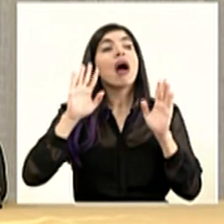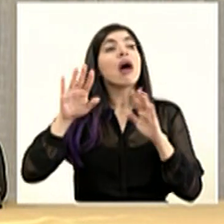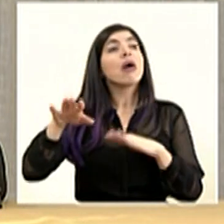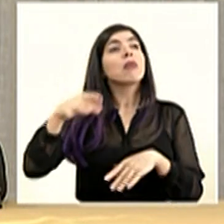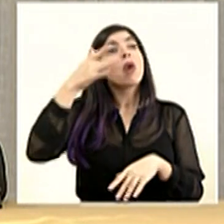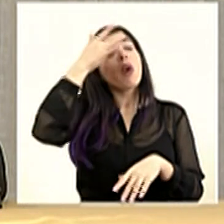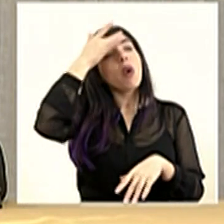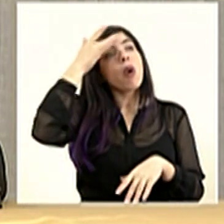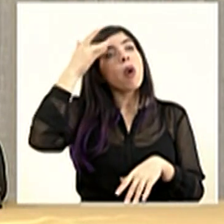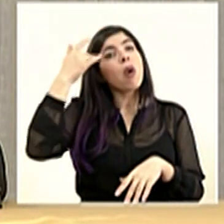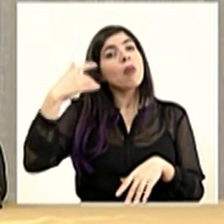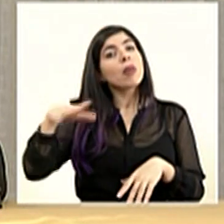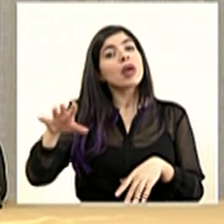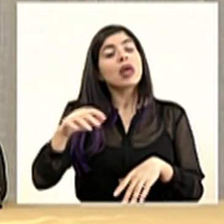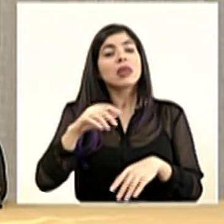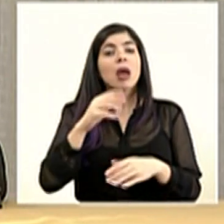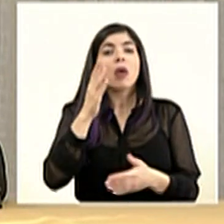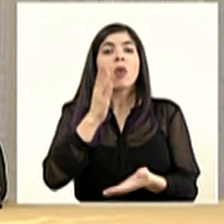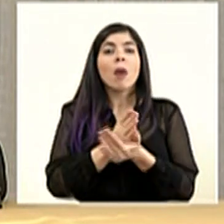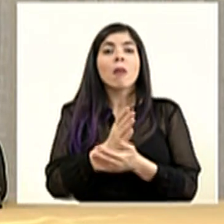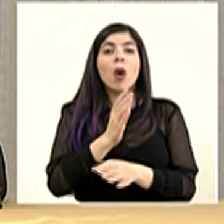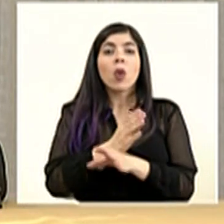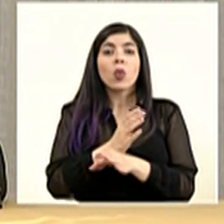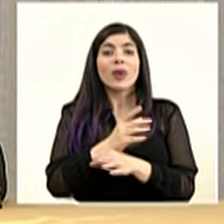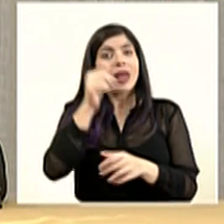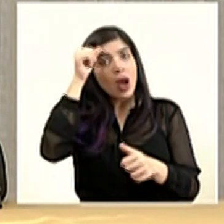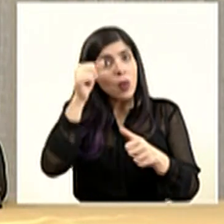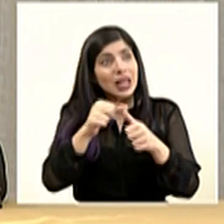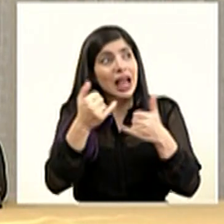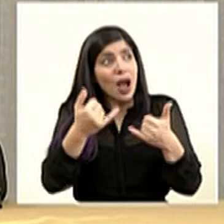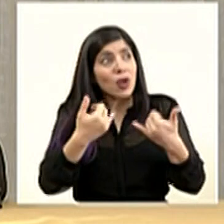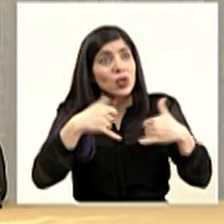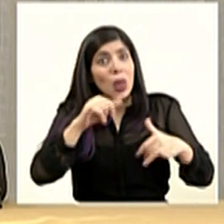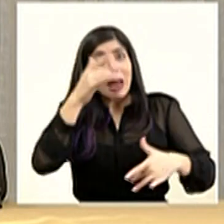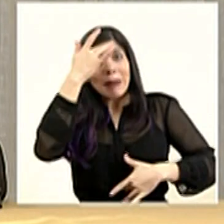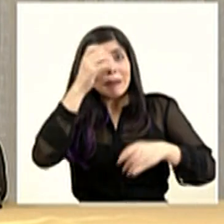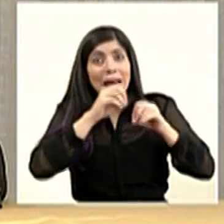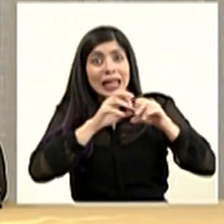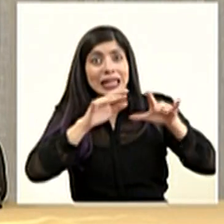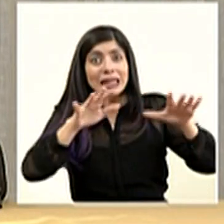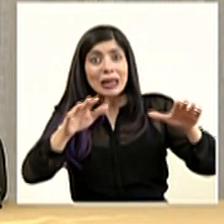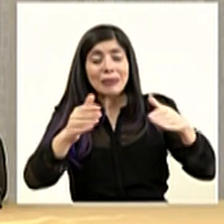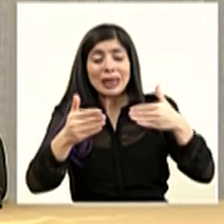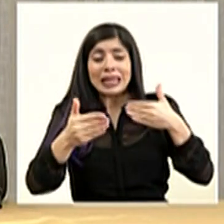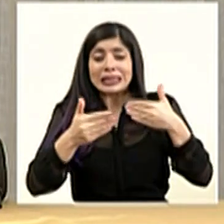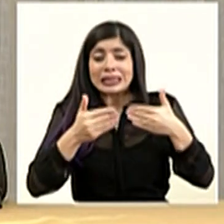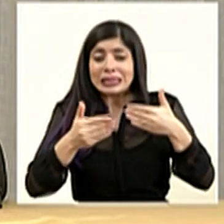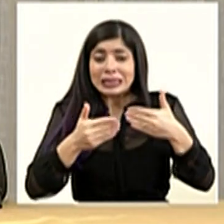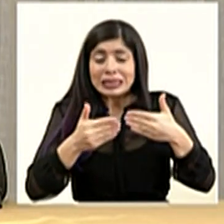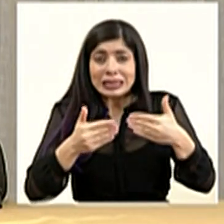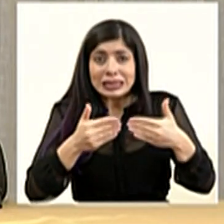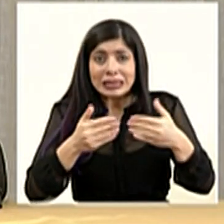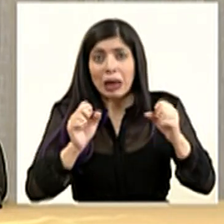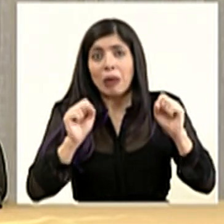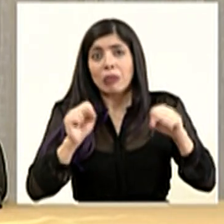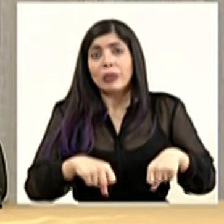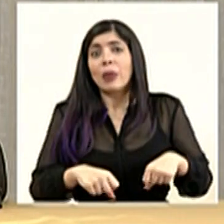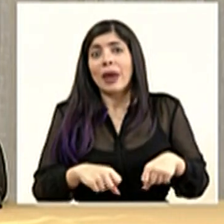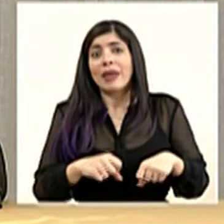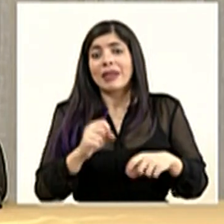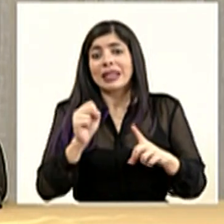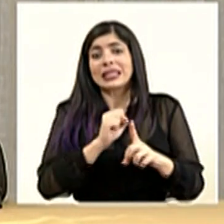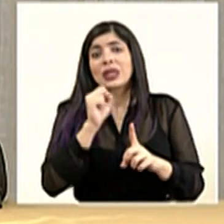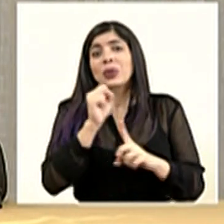y descuidarnos de que estamos en medio de una pandemia y que estamos al borde siempre de una situación